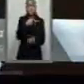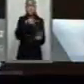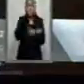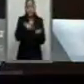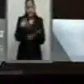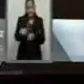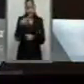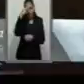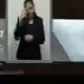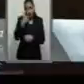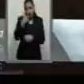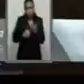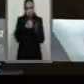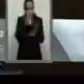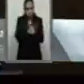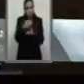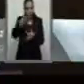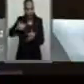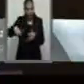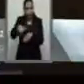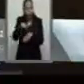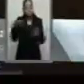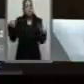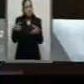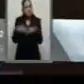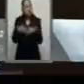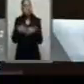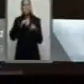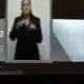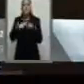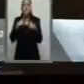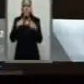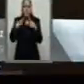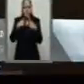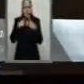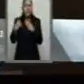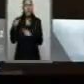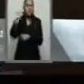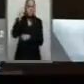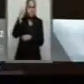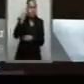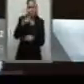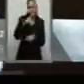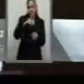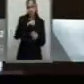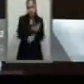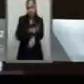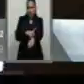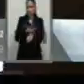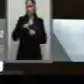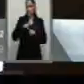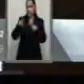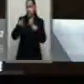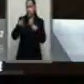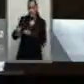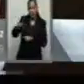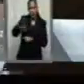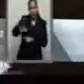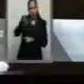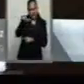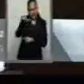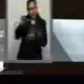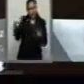México, desde su inicio ha tenido una serie de foros y debates en cada una de las 16 delegaciones, orquestado desde la